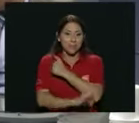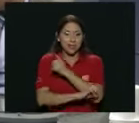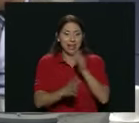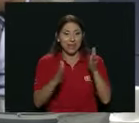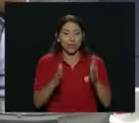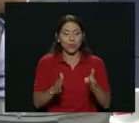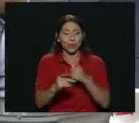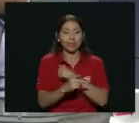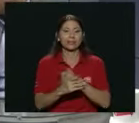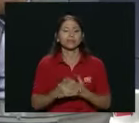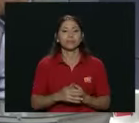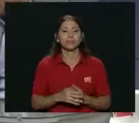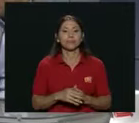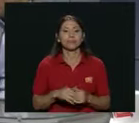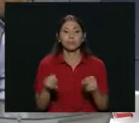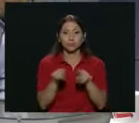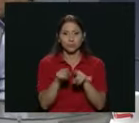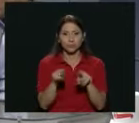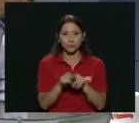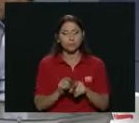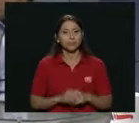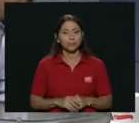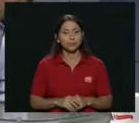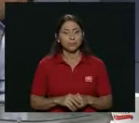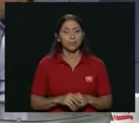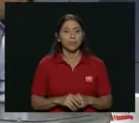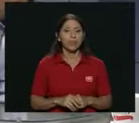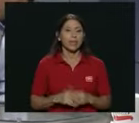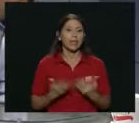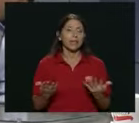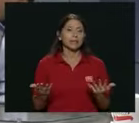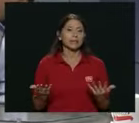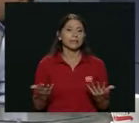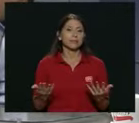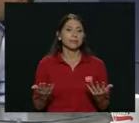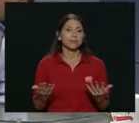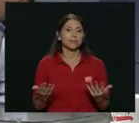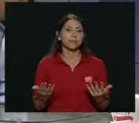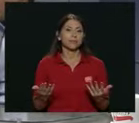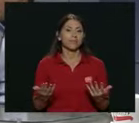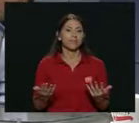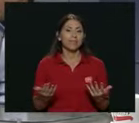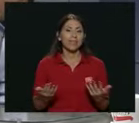las autoridades migratorias del país. Por otra parte, se hace